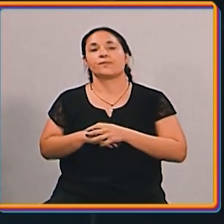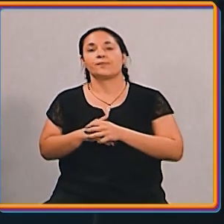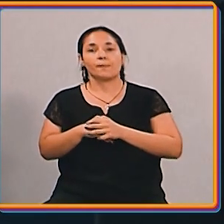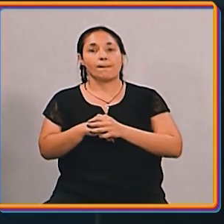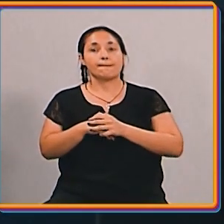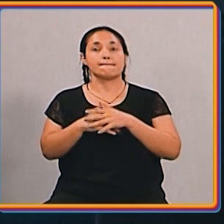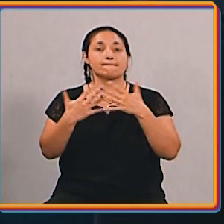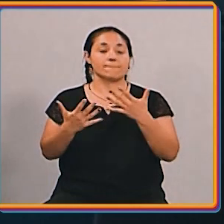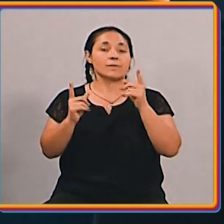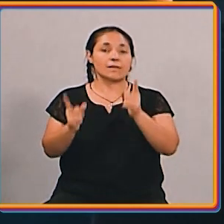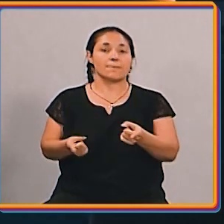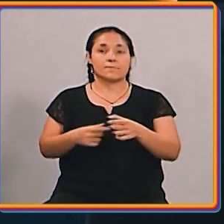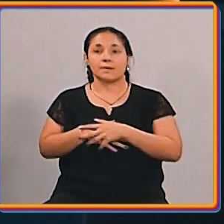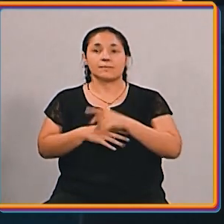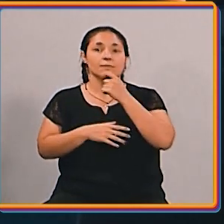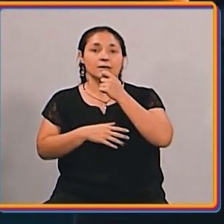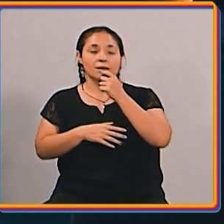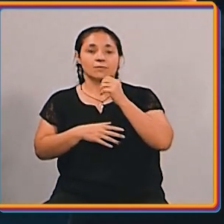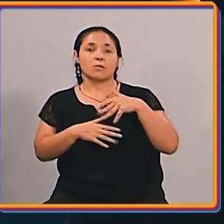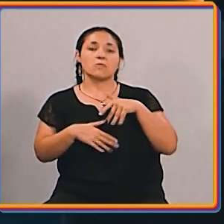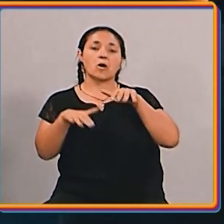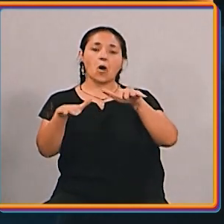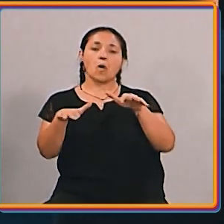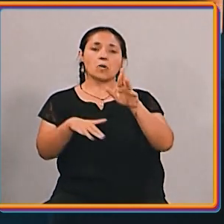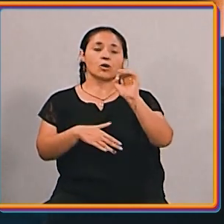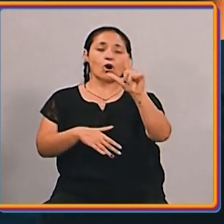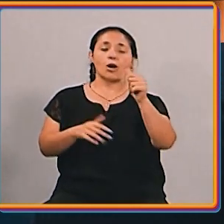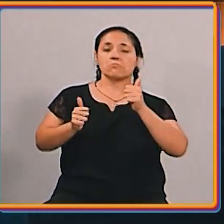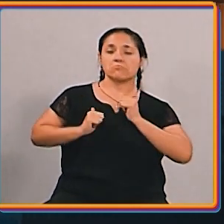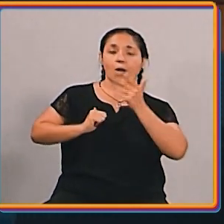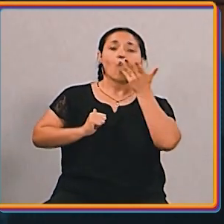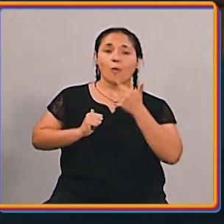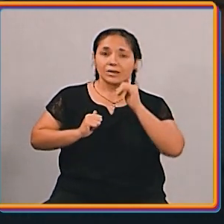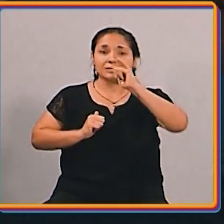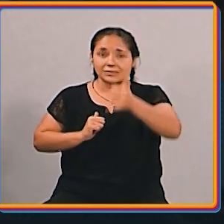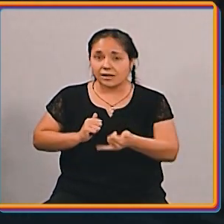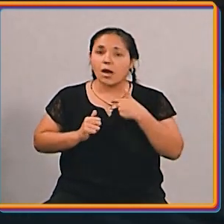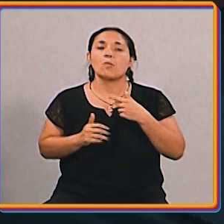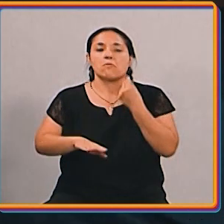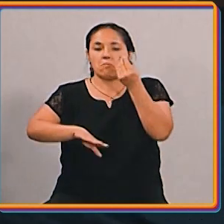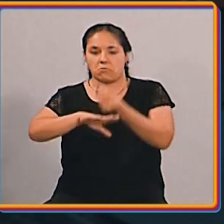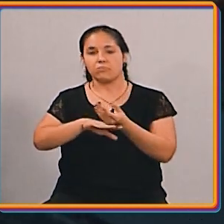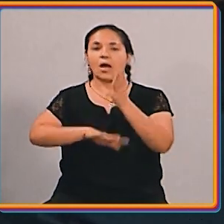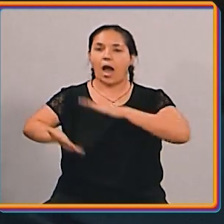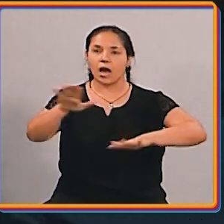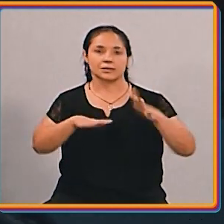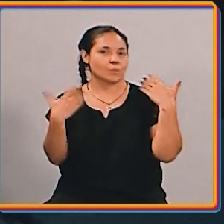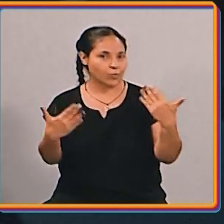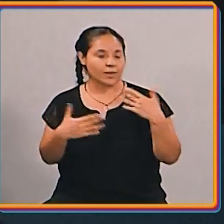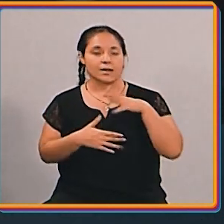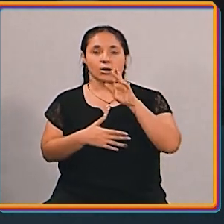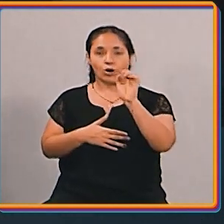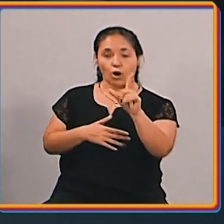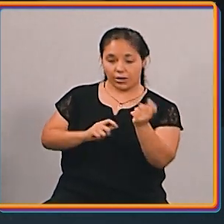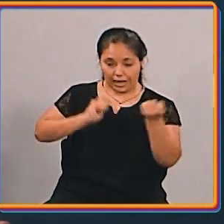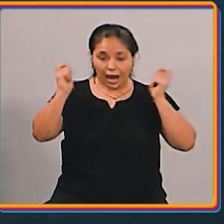se apropia. Dicho de otro modo, una vez que estamos cómodos con el rol que nos toca, podemos asumirlo y hacerlo nuestro. Los